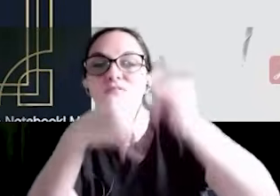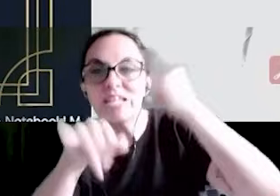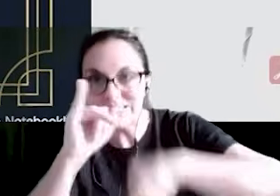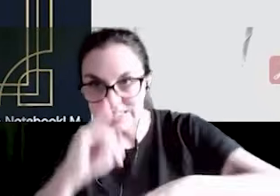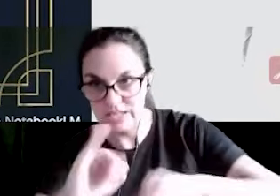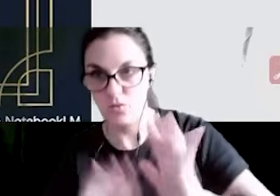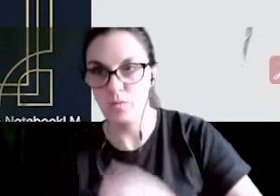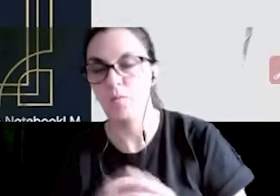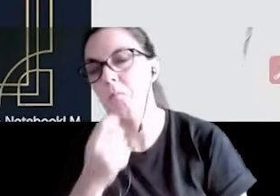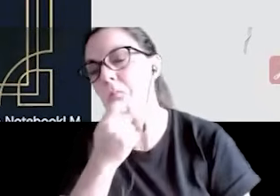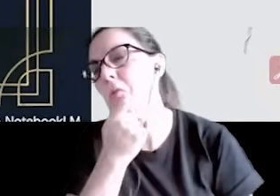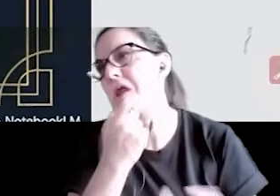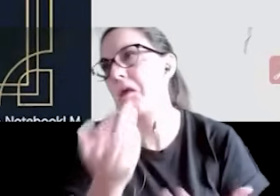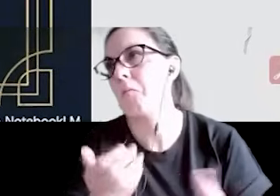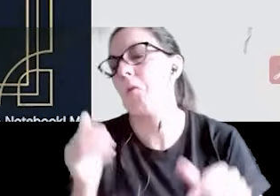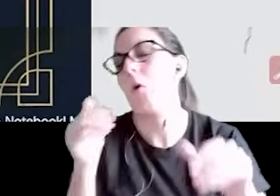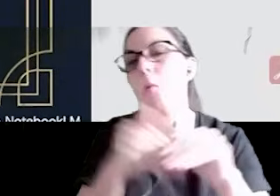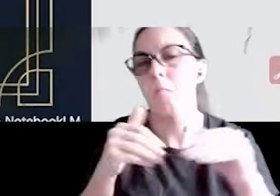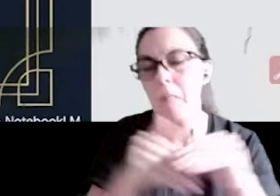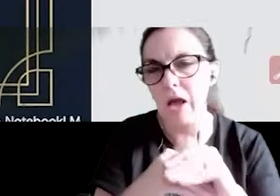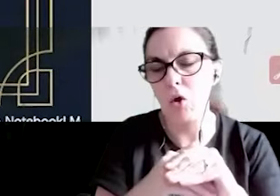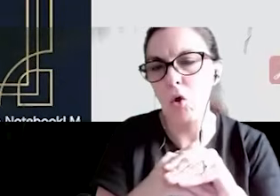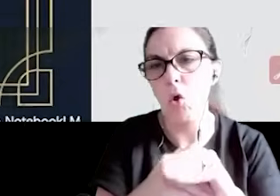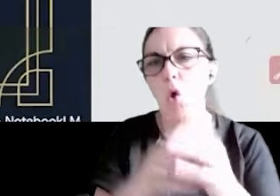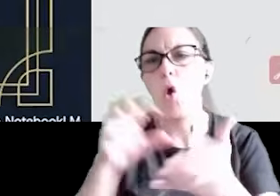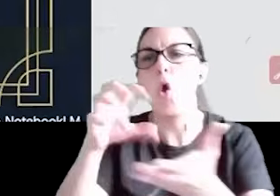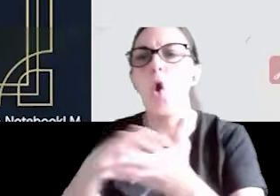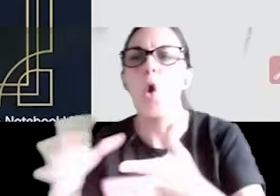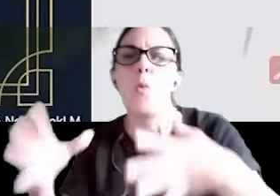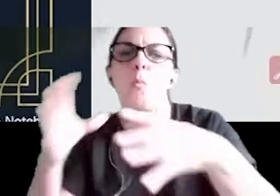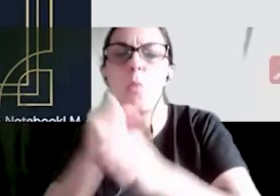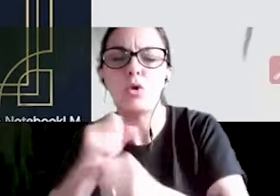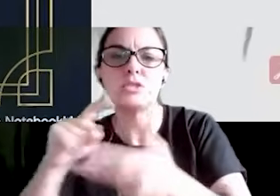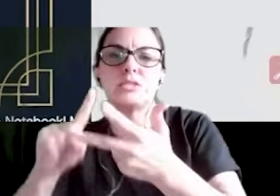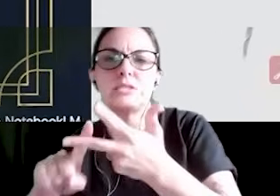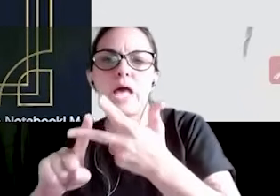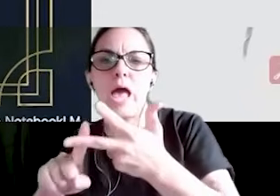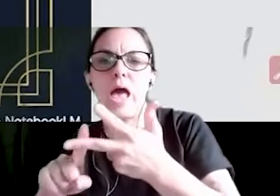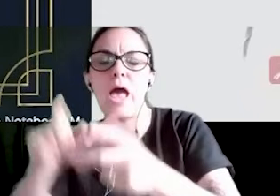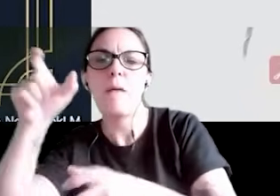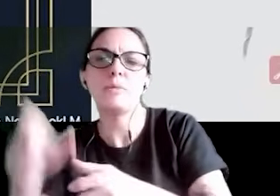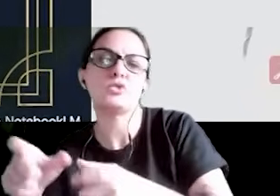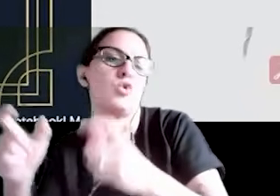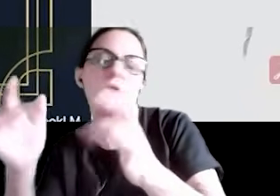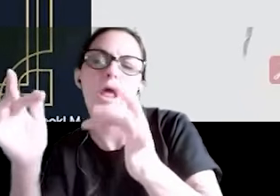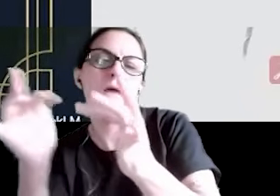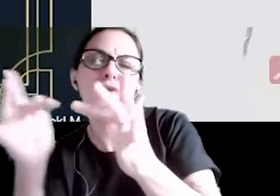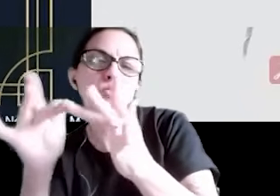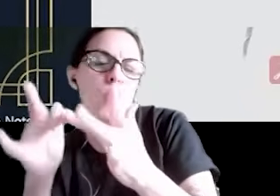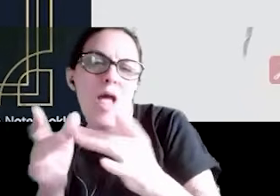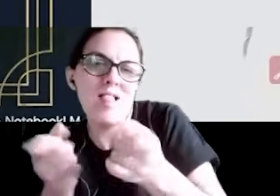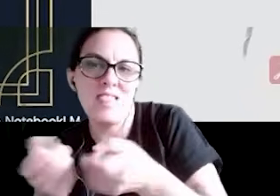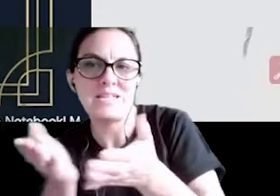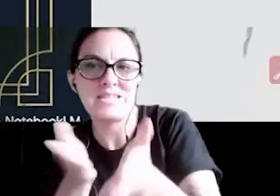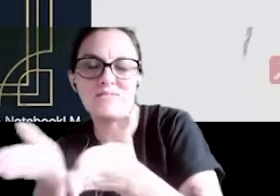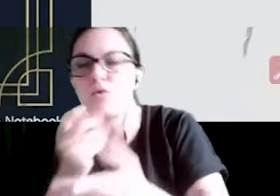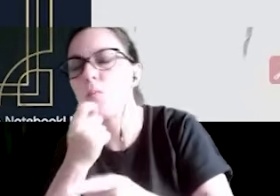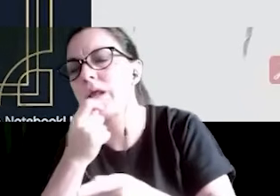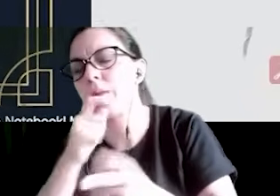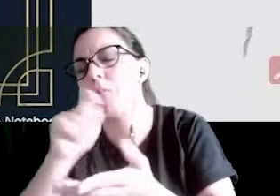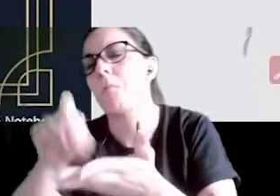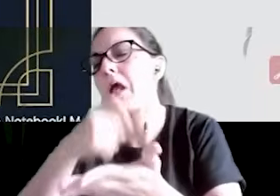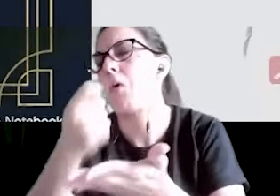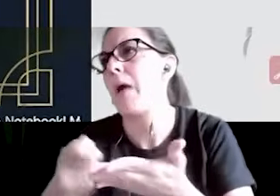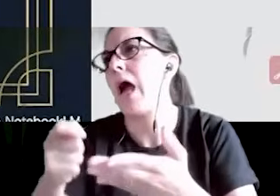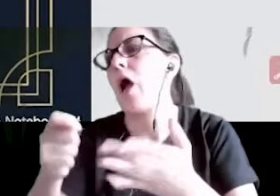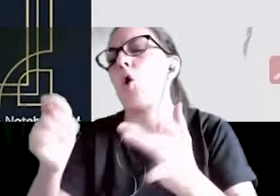través de un banco, puede ser a través de un agente de bolsa, puede ser a través de un proveedor de servicios de activos virtuales, como puede ser una billetera virtual,